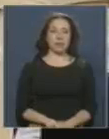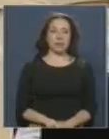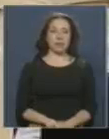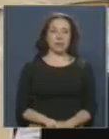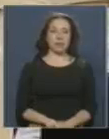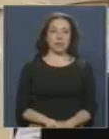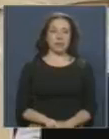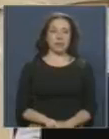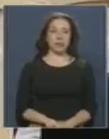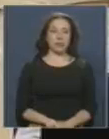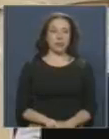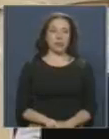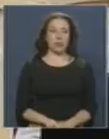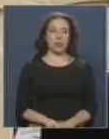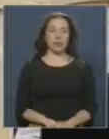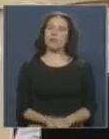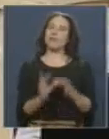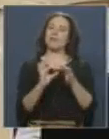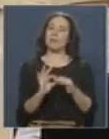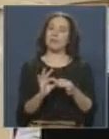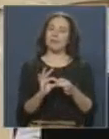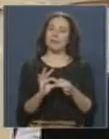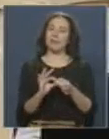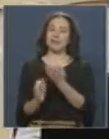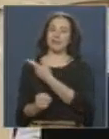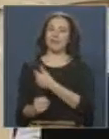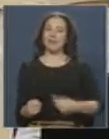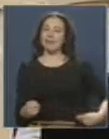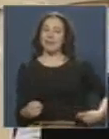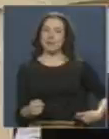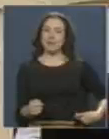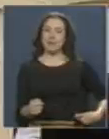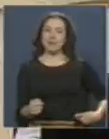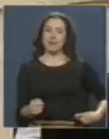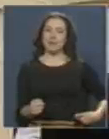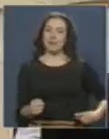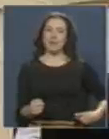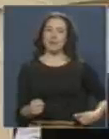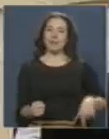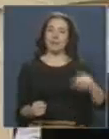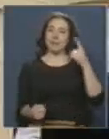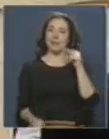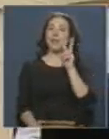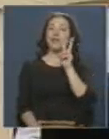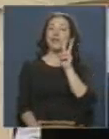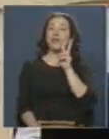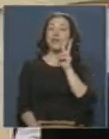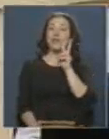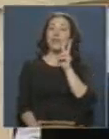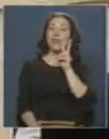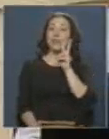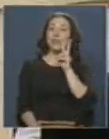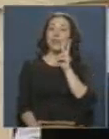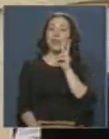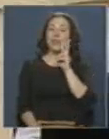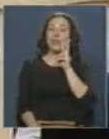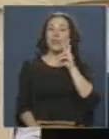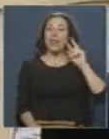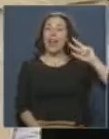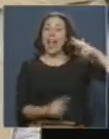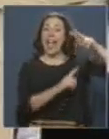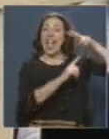Gracias, presidenta. El pasado viernes se cayó un helicóptero en Quilpué, en